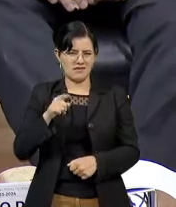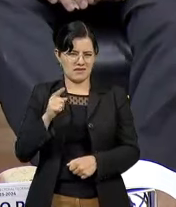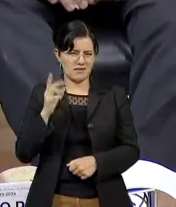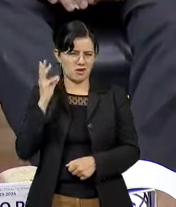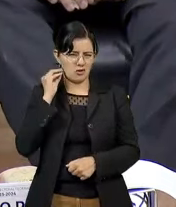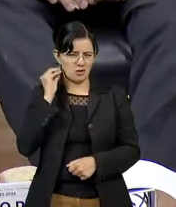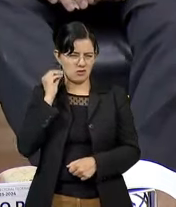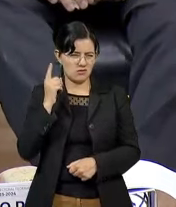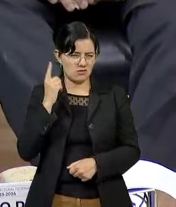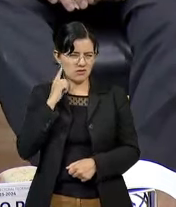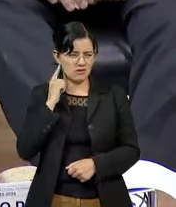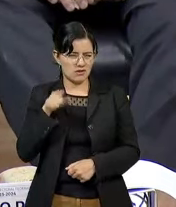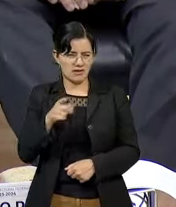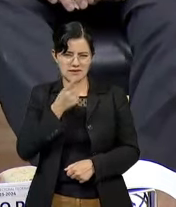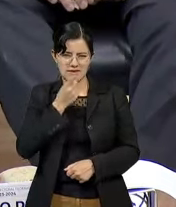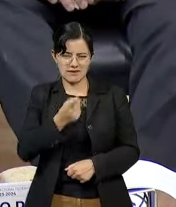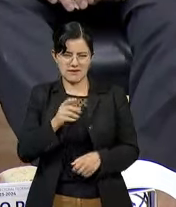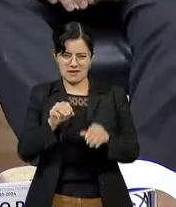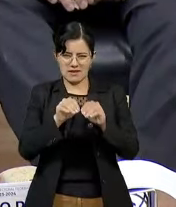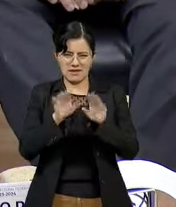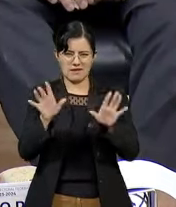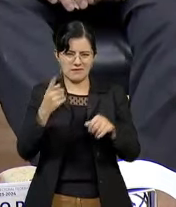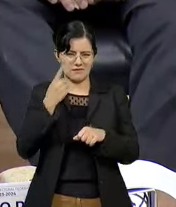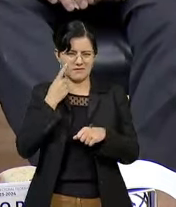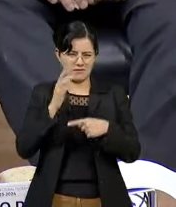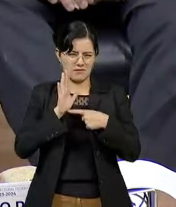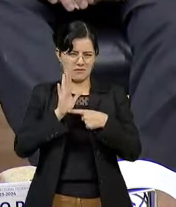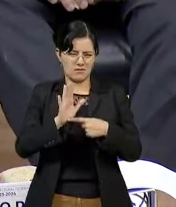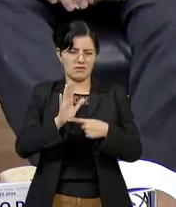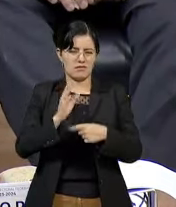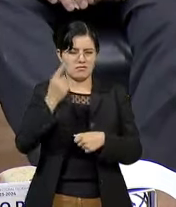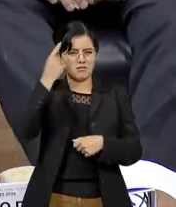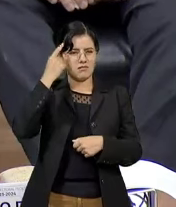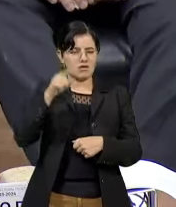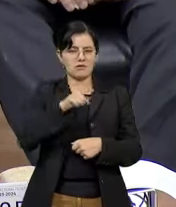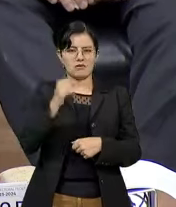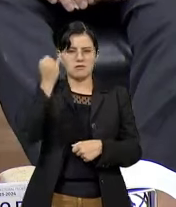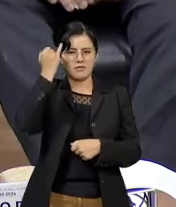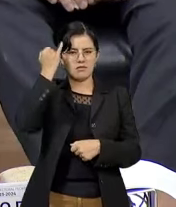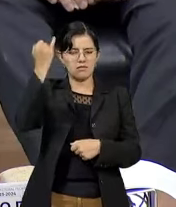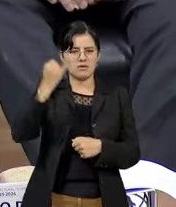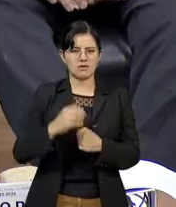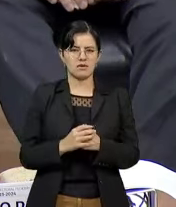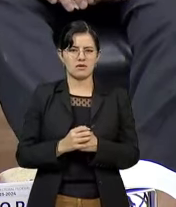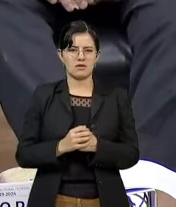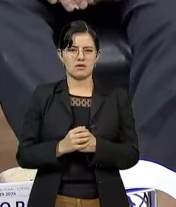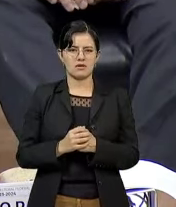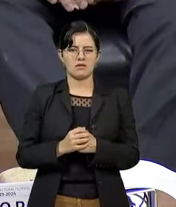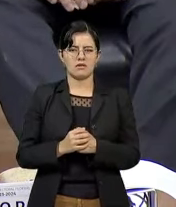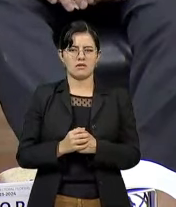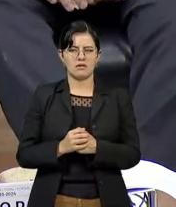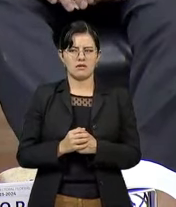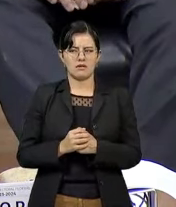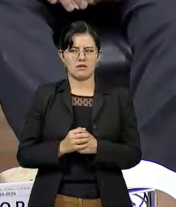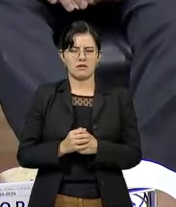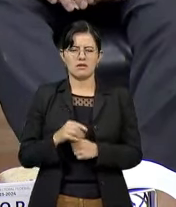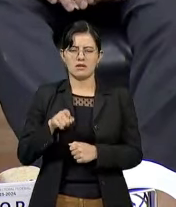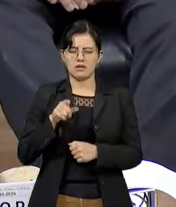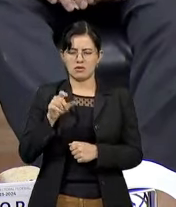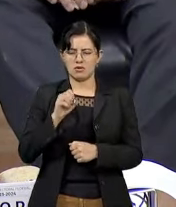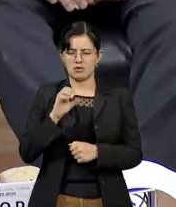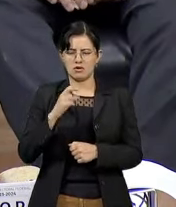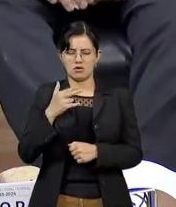lo debo poner para que no digan que estamos inventando nos cubra eso de que los